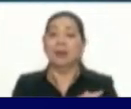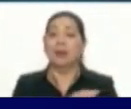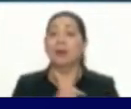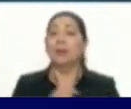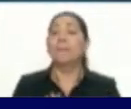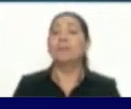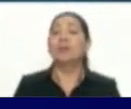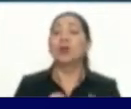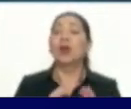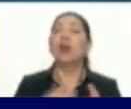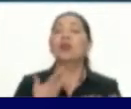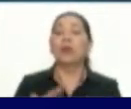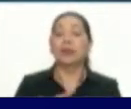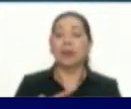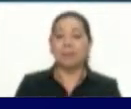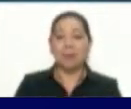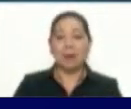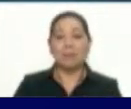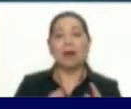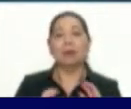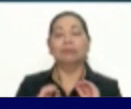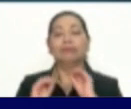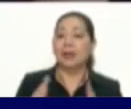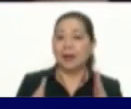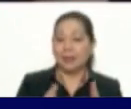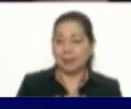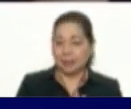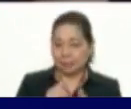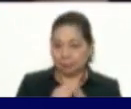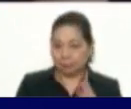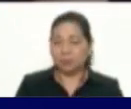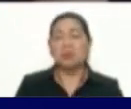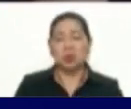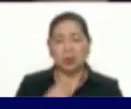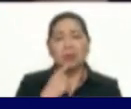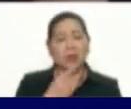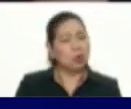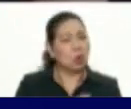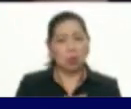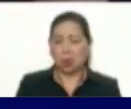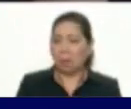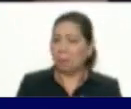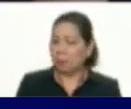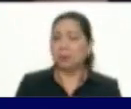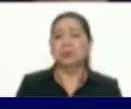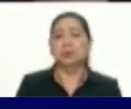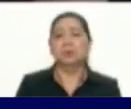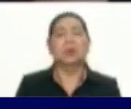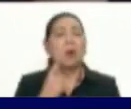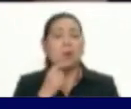Puente Tarata, Petroperú y Ministerio de Vivienda. Puedo anunciar a todas las peruanas